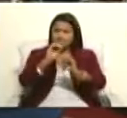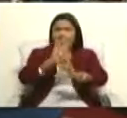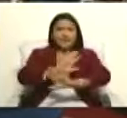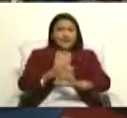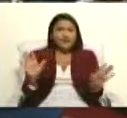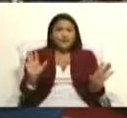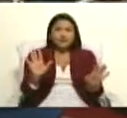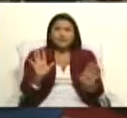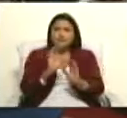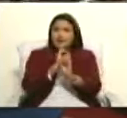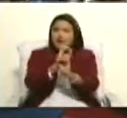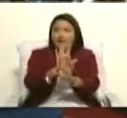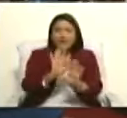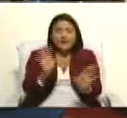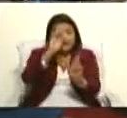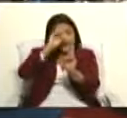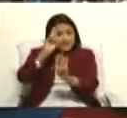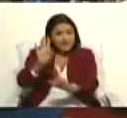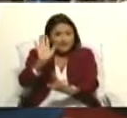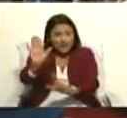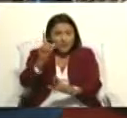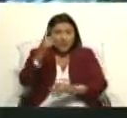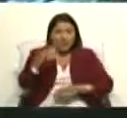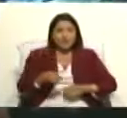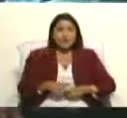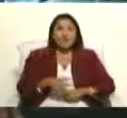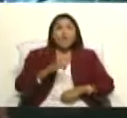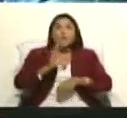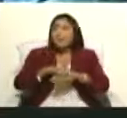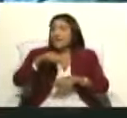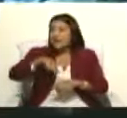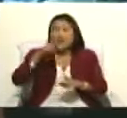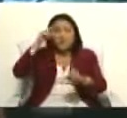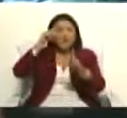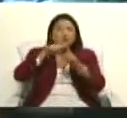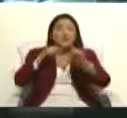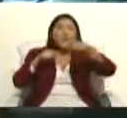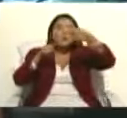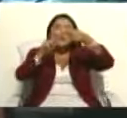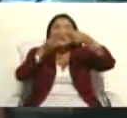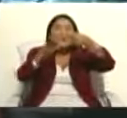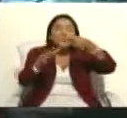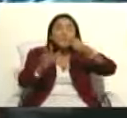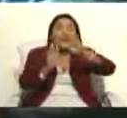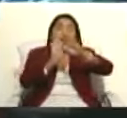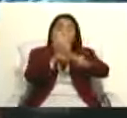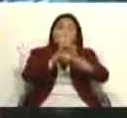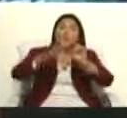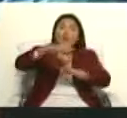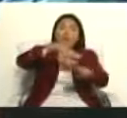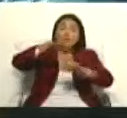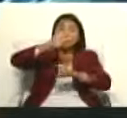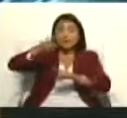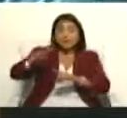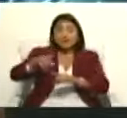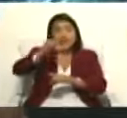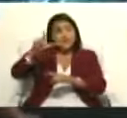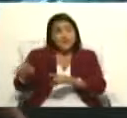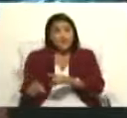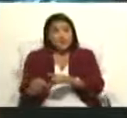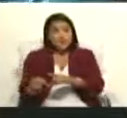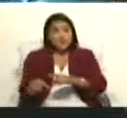tarea que nosotros tenemos encomendada que es la defensa del esquivo ahora eso tiene que perdurar más allá del